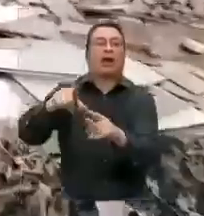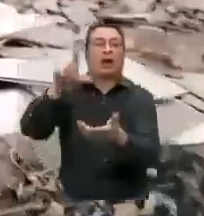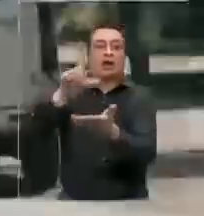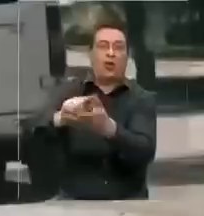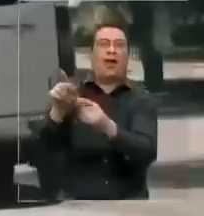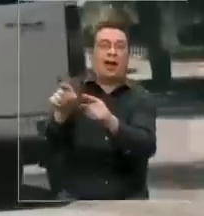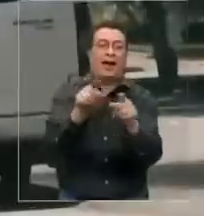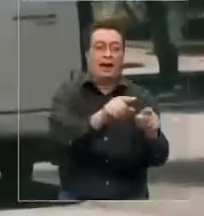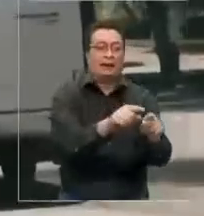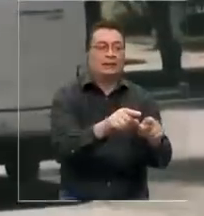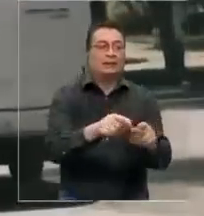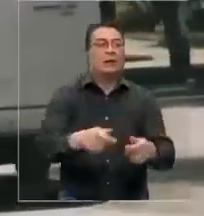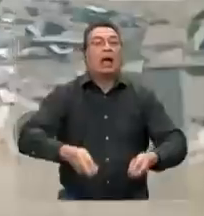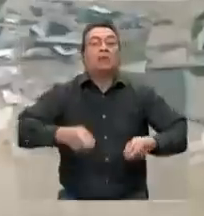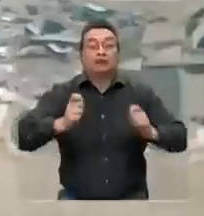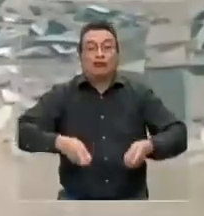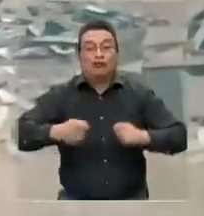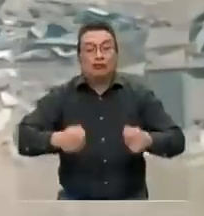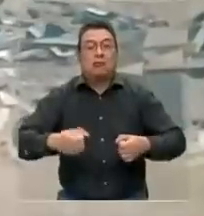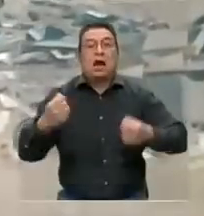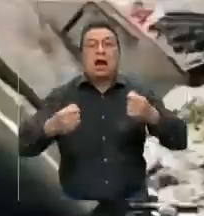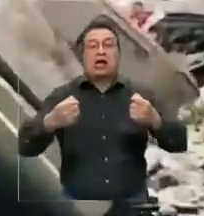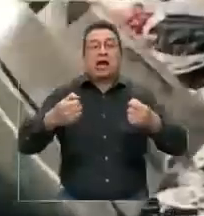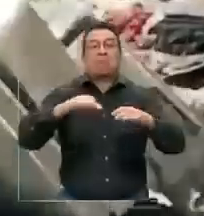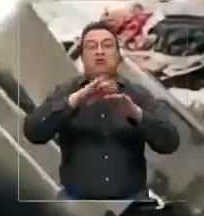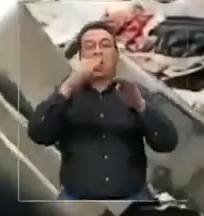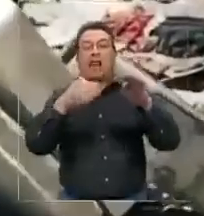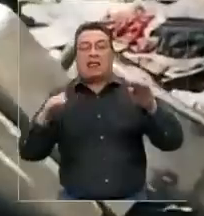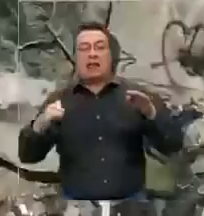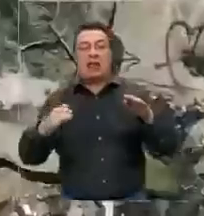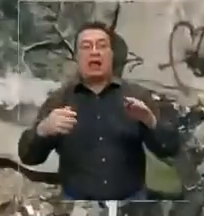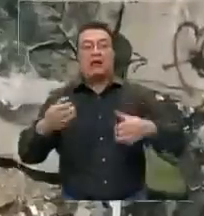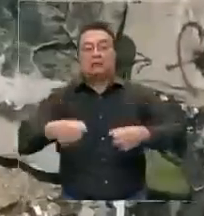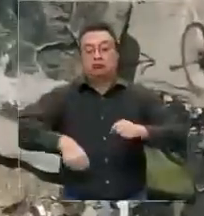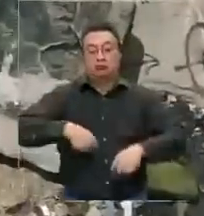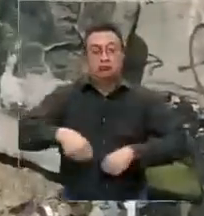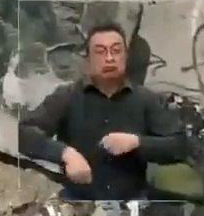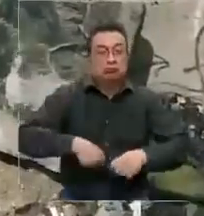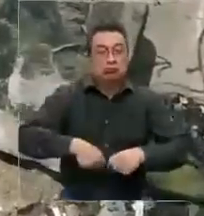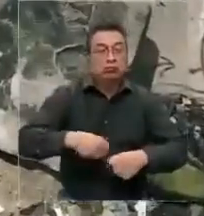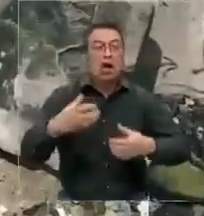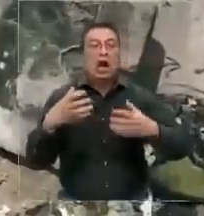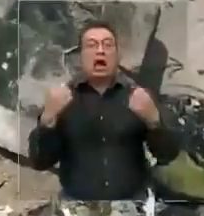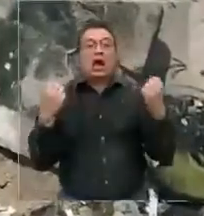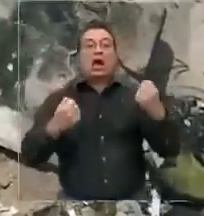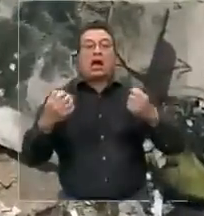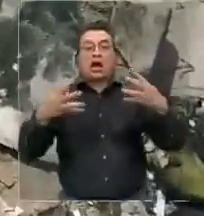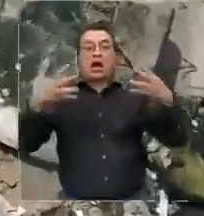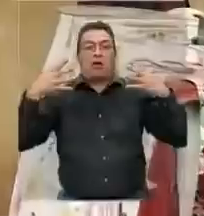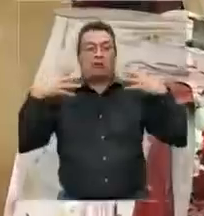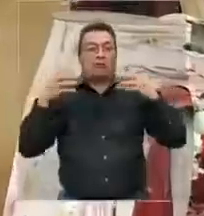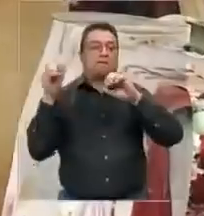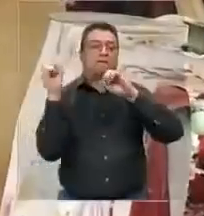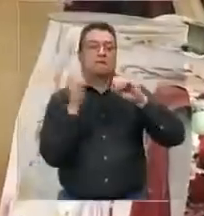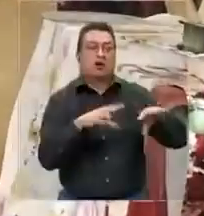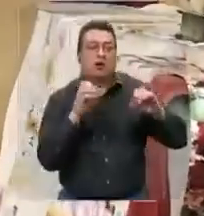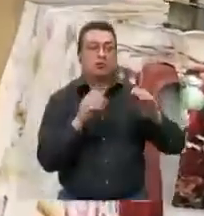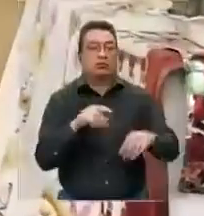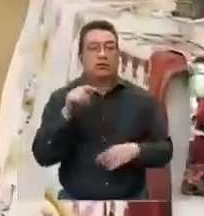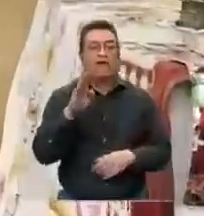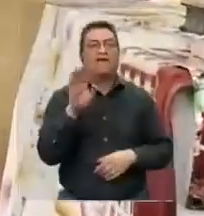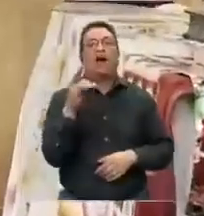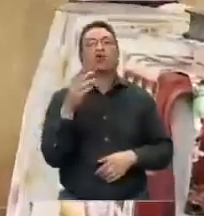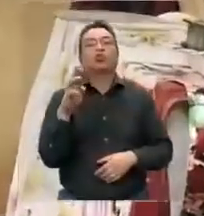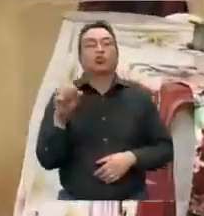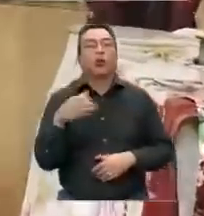aquí. En carretas, en camionetas, triciclos o camiones llenan y llenan de basura. Aquí botan